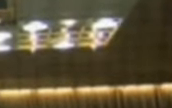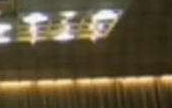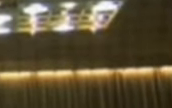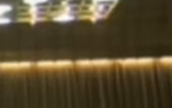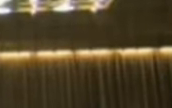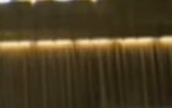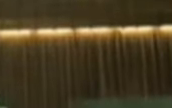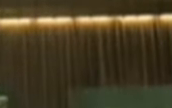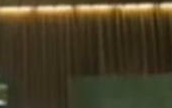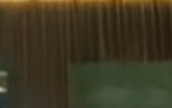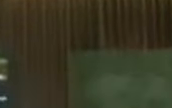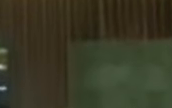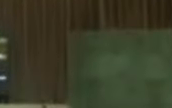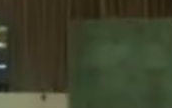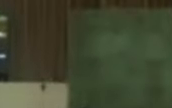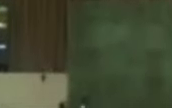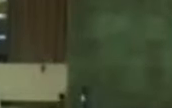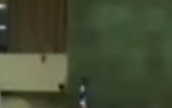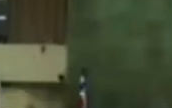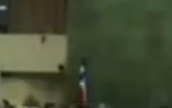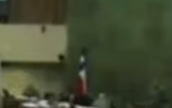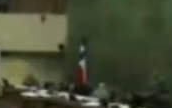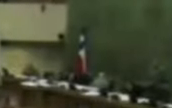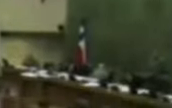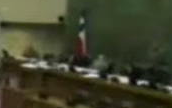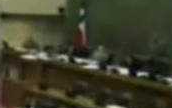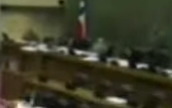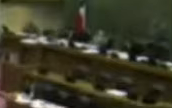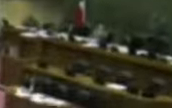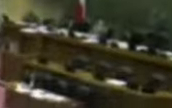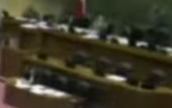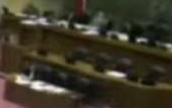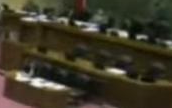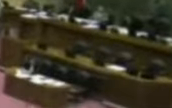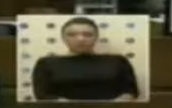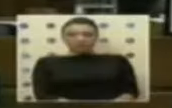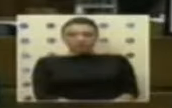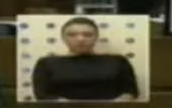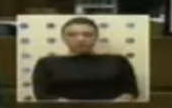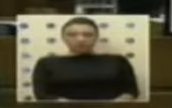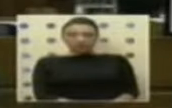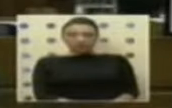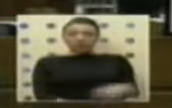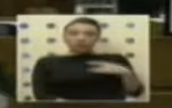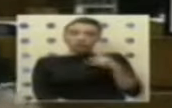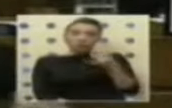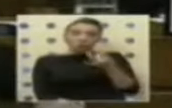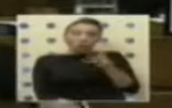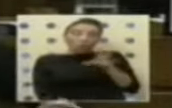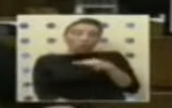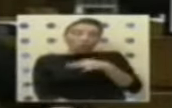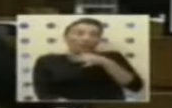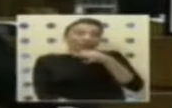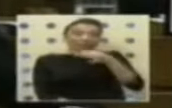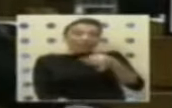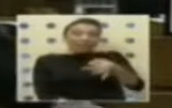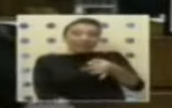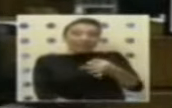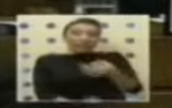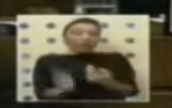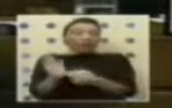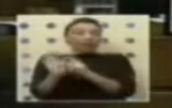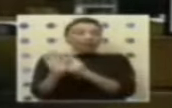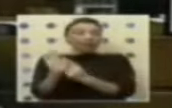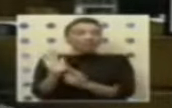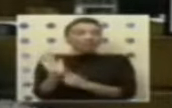tributaria con fuegos cruzados entre la Alianza y la nueva mayoría. Una de las intervenciones más polémicas fue la del diputado RN Alejandro